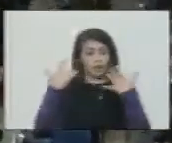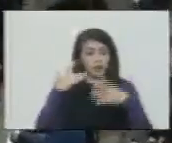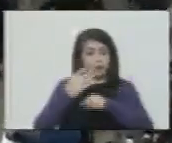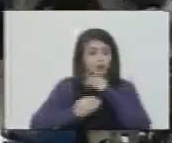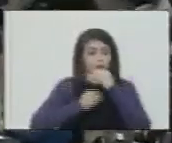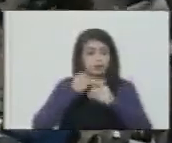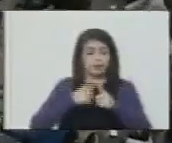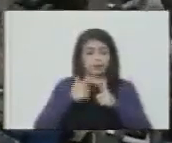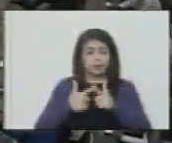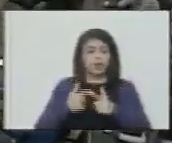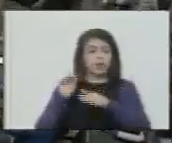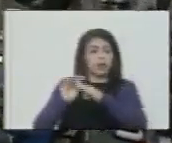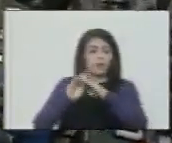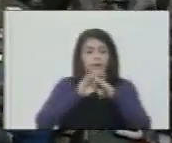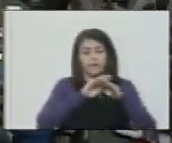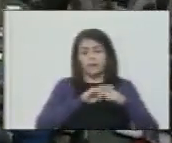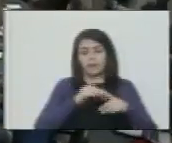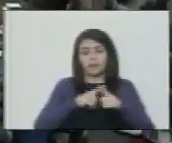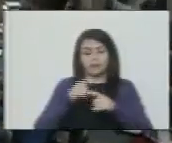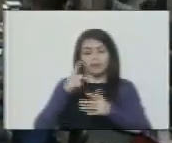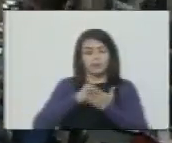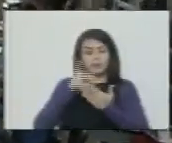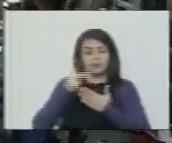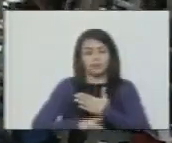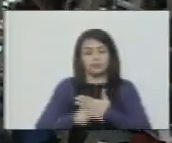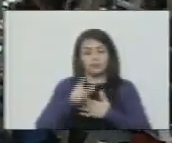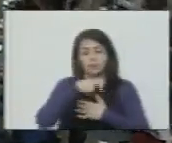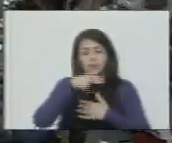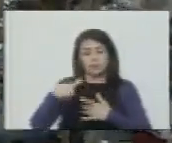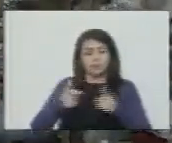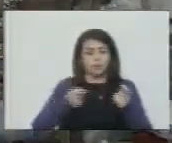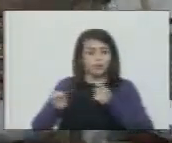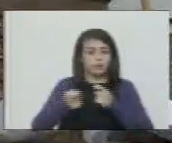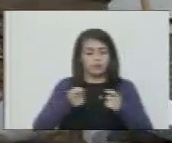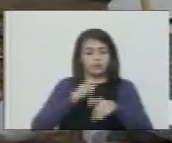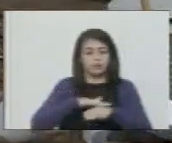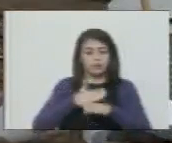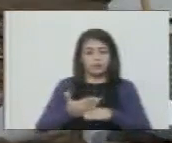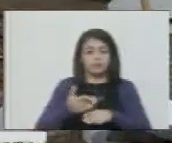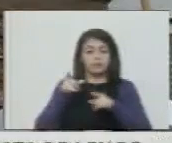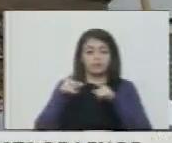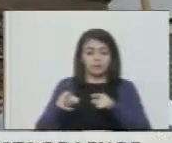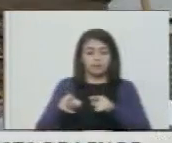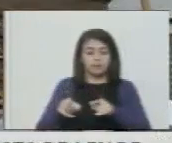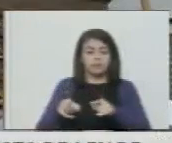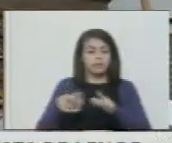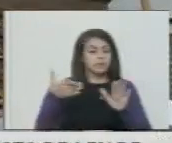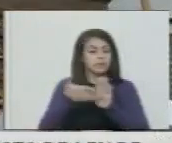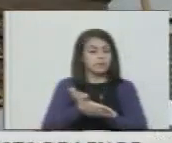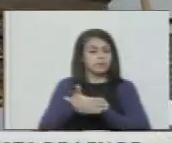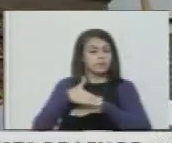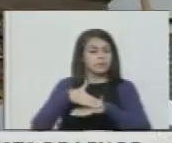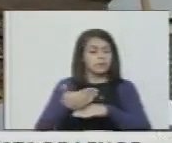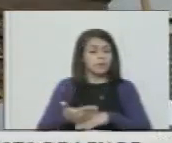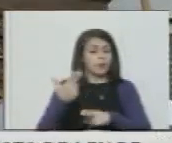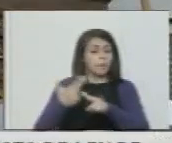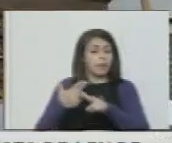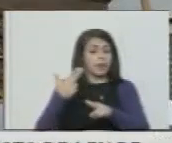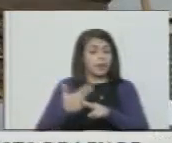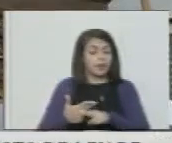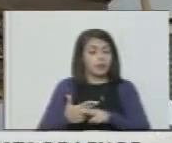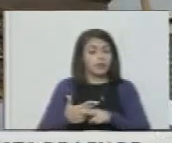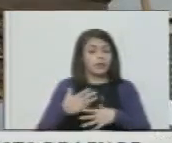faltas graves que advierta en las operaciones de los sujetos regulados y que constituyan